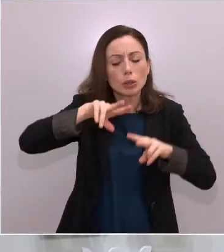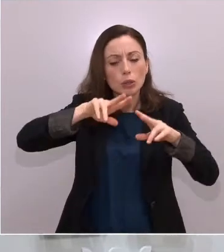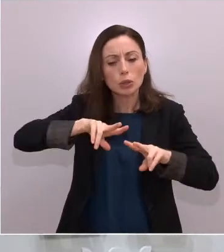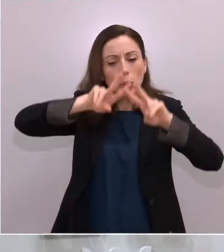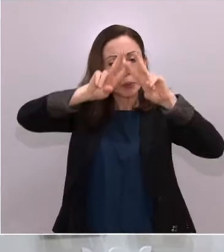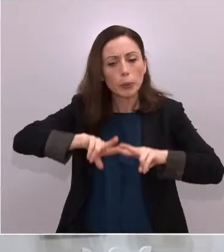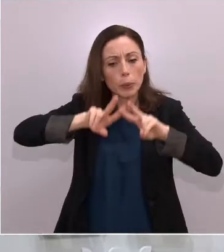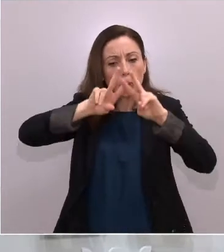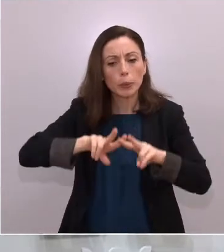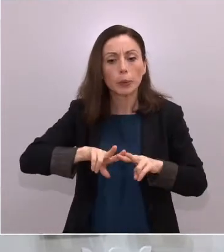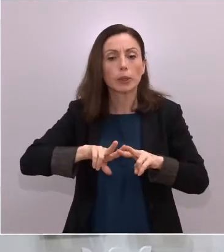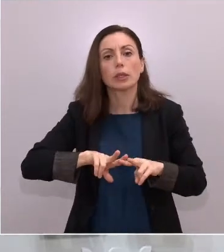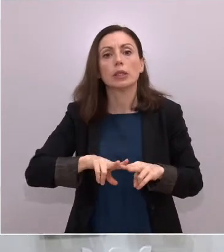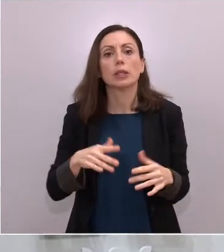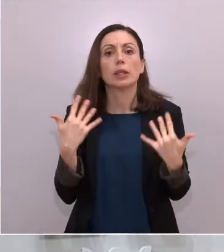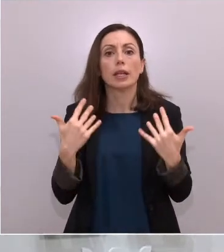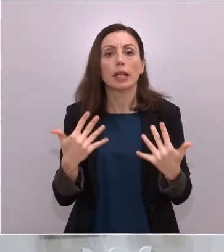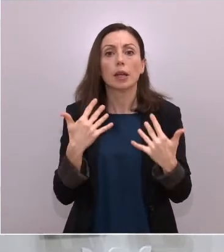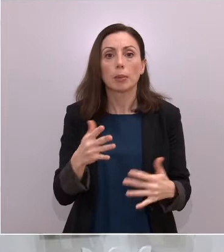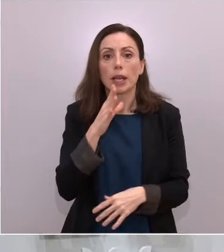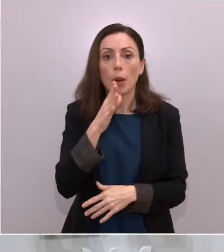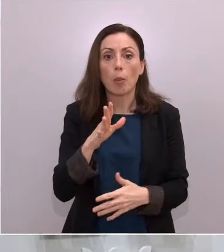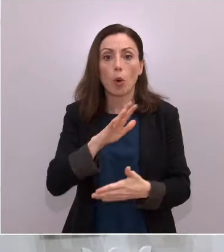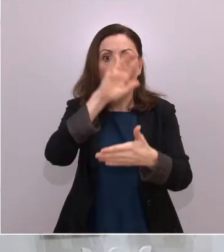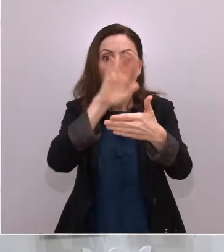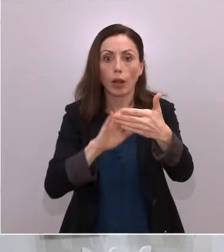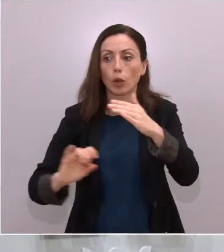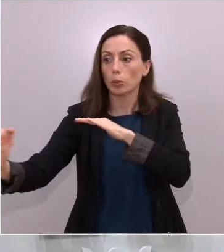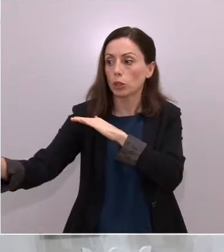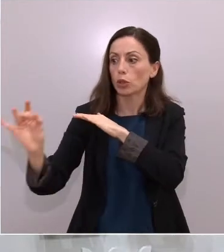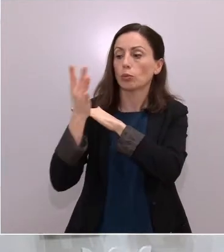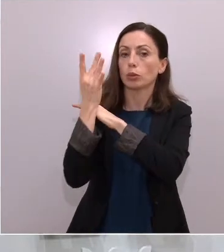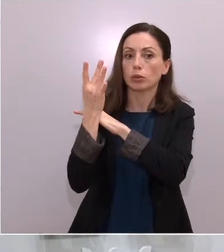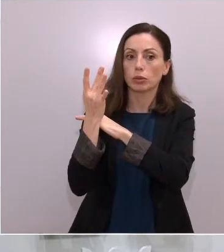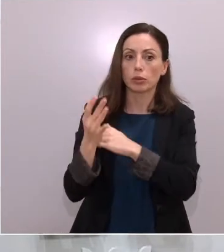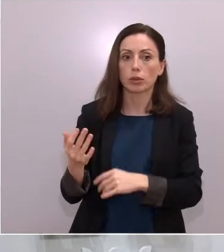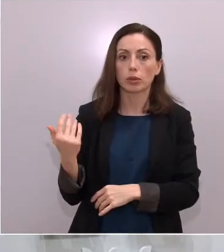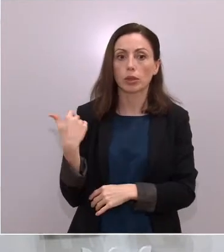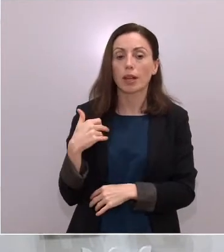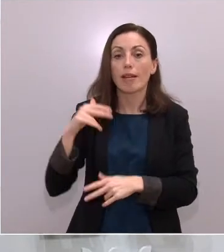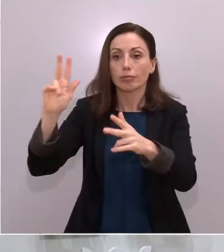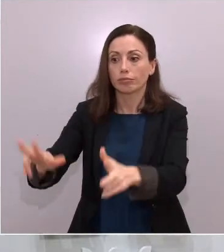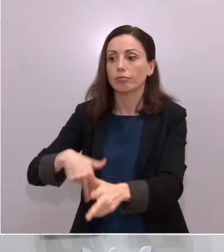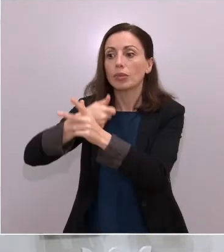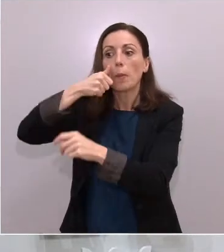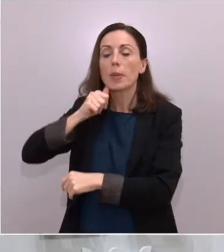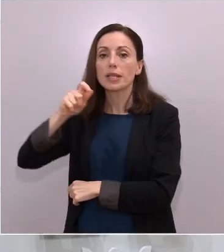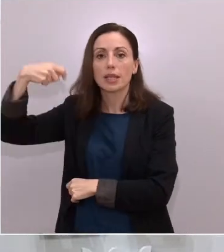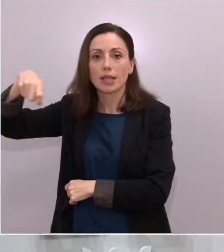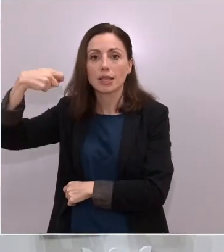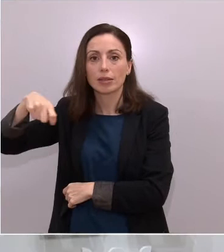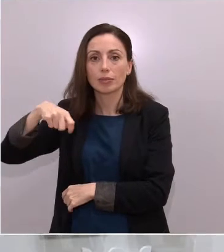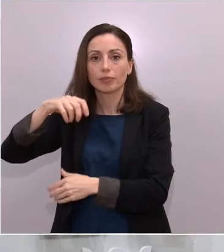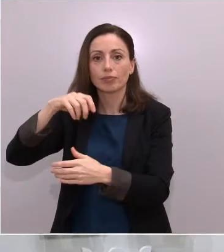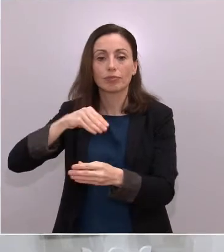en fin, de una forma rápida porque nos han enviado ese documento una vez que había iniciado la videoconferencia de presidentes, ese